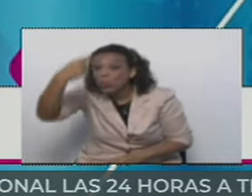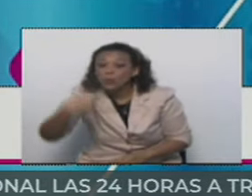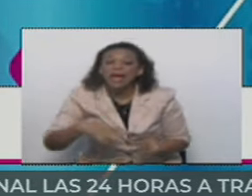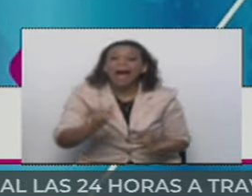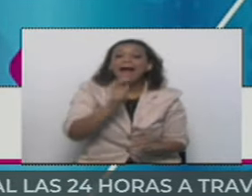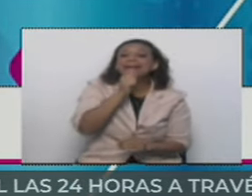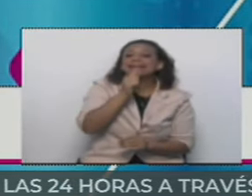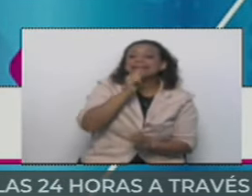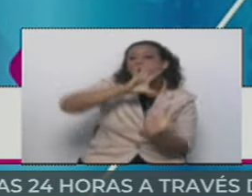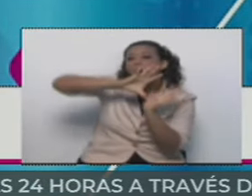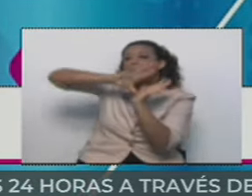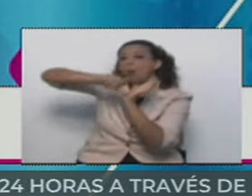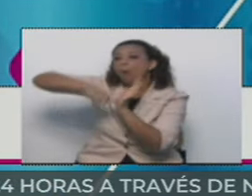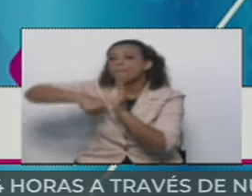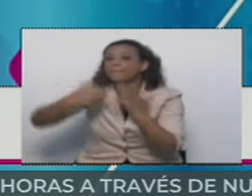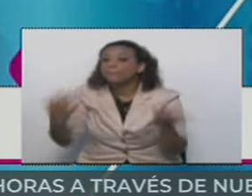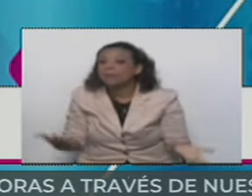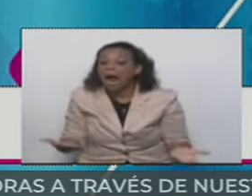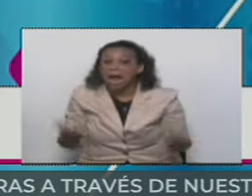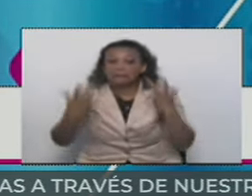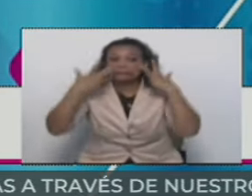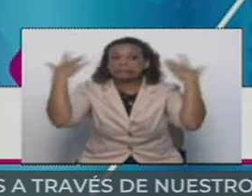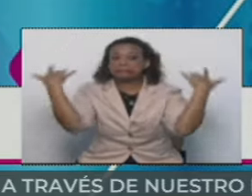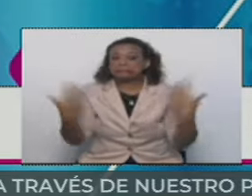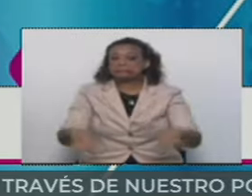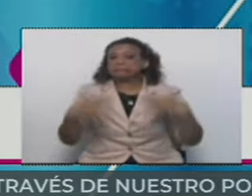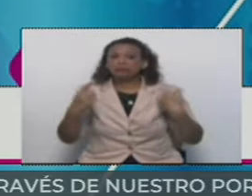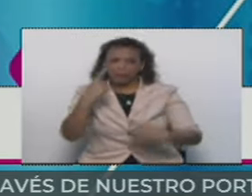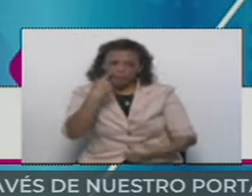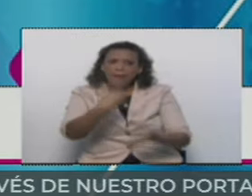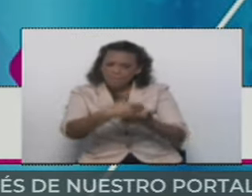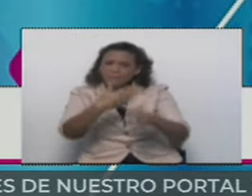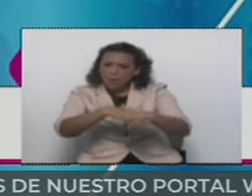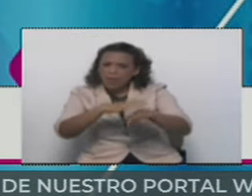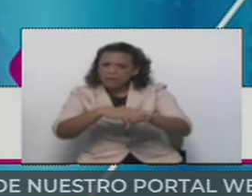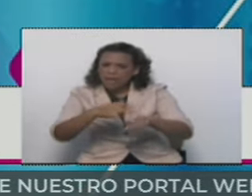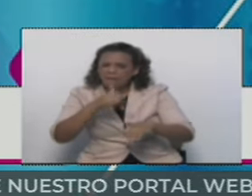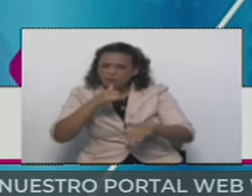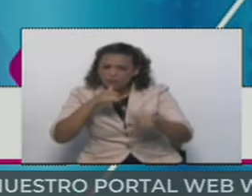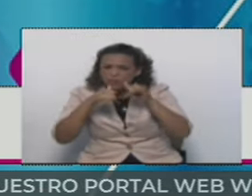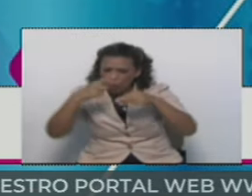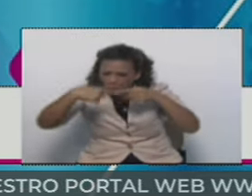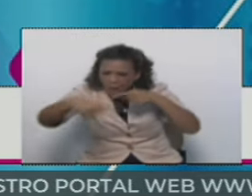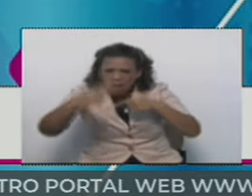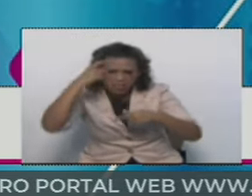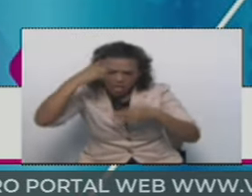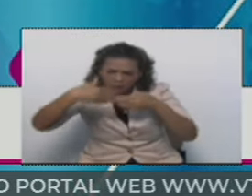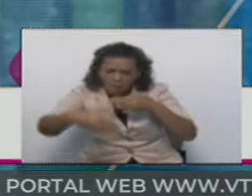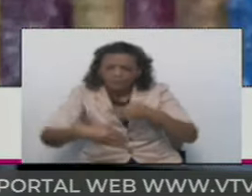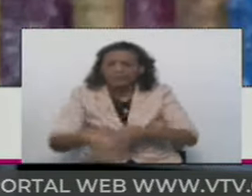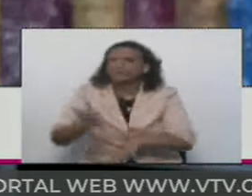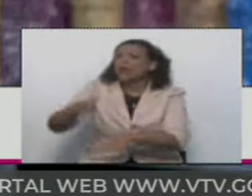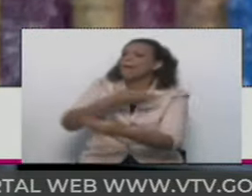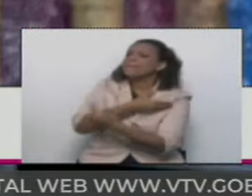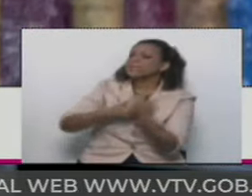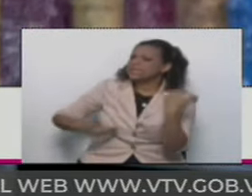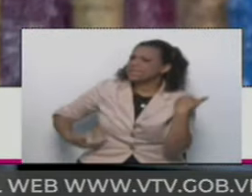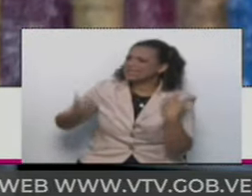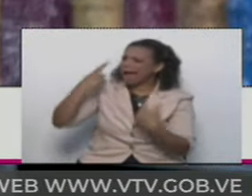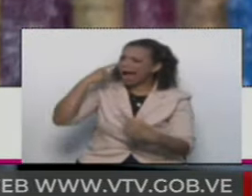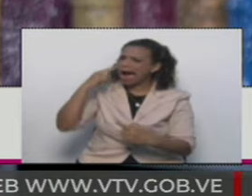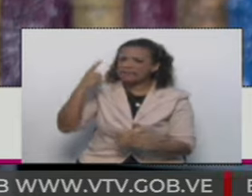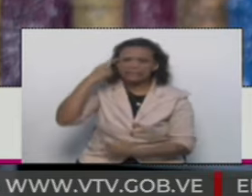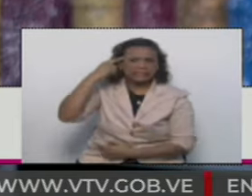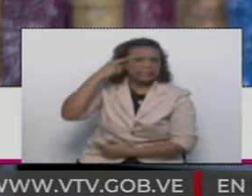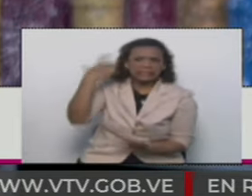es impresionante. Ustedes verán, de todo esto y prueba. Presidente, hay gente que tiene como la obsesión